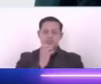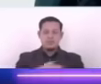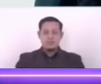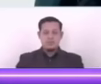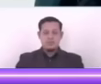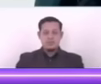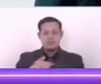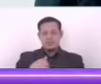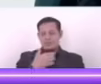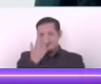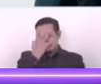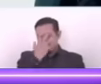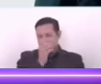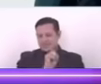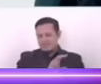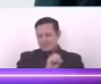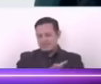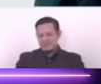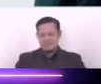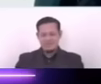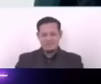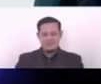es que me da pena decírselo